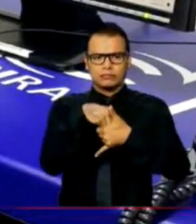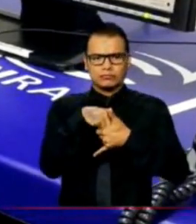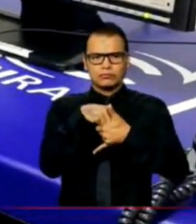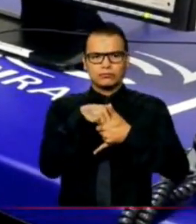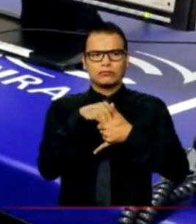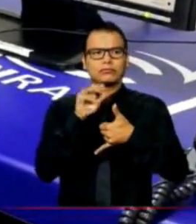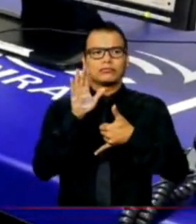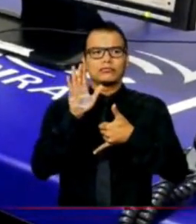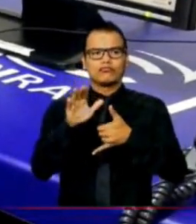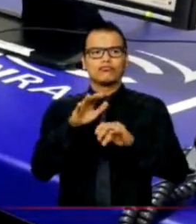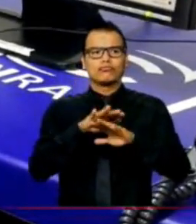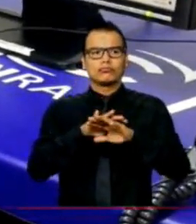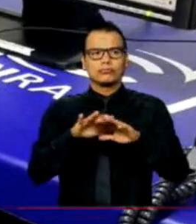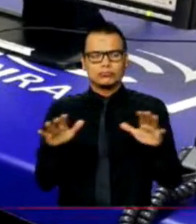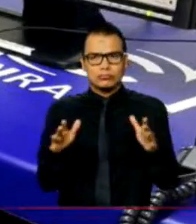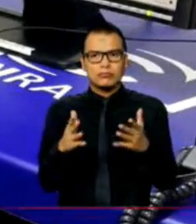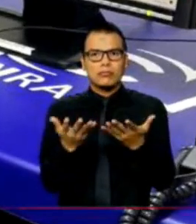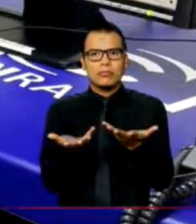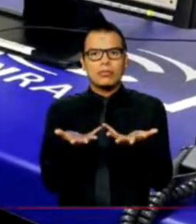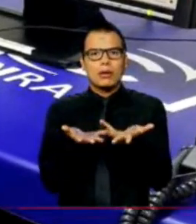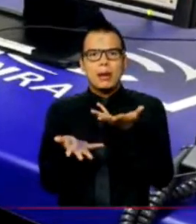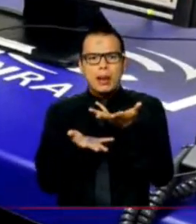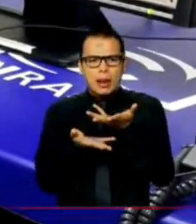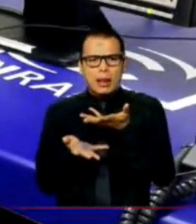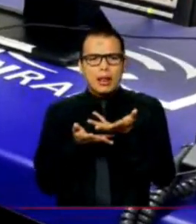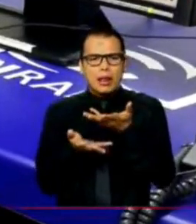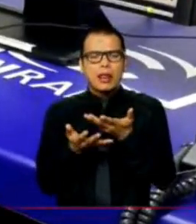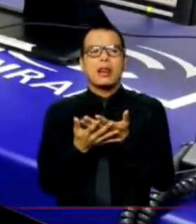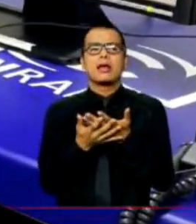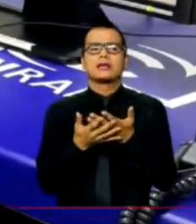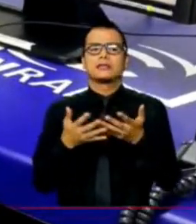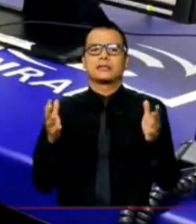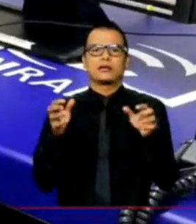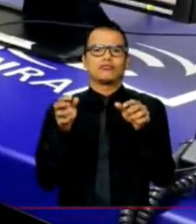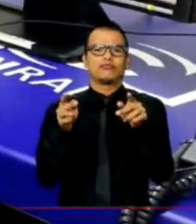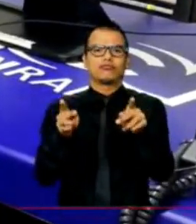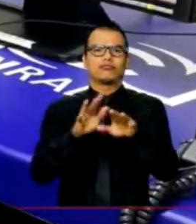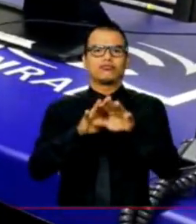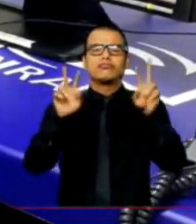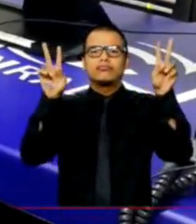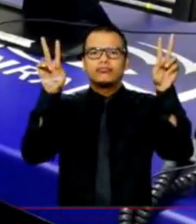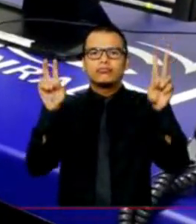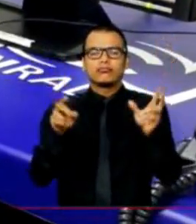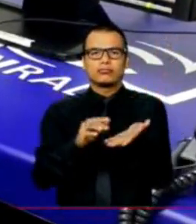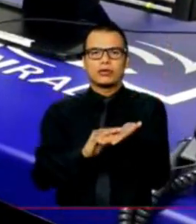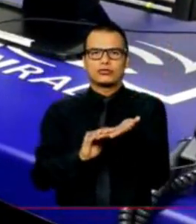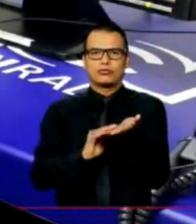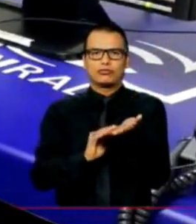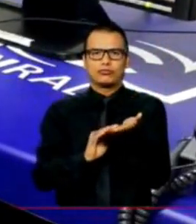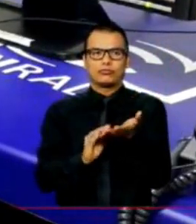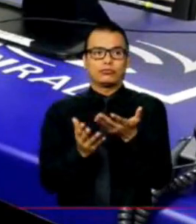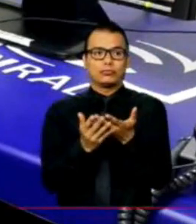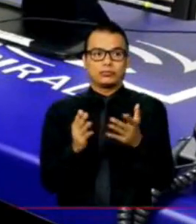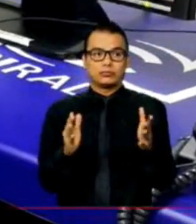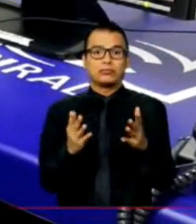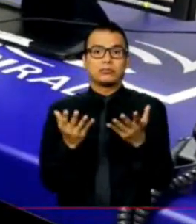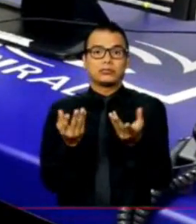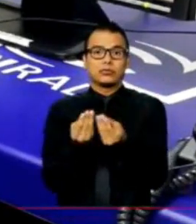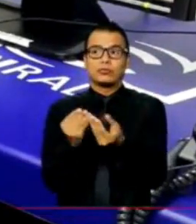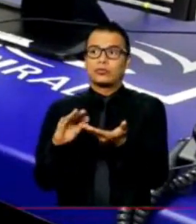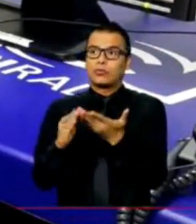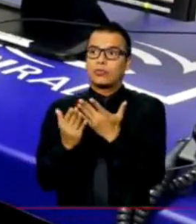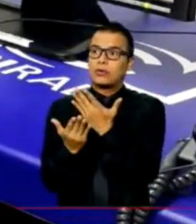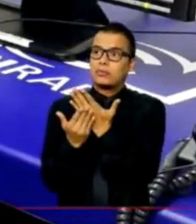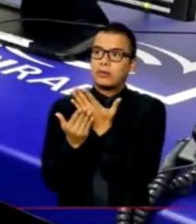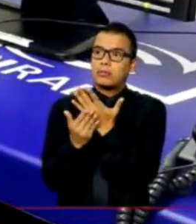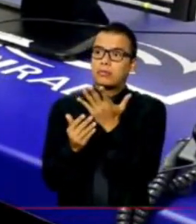de consulta previa de ese ministerio Álvaro echeverri han agradecido estas comunidades los buenos oficios